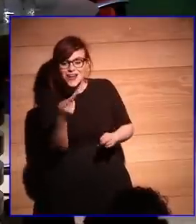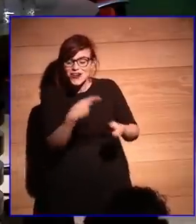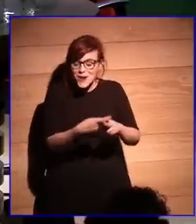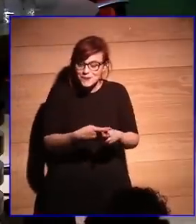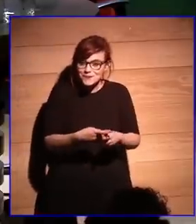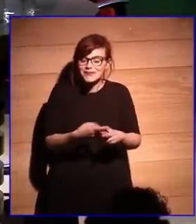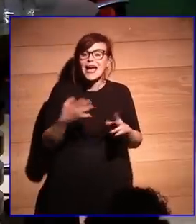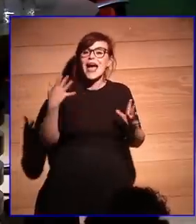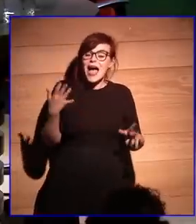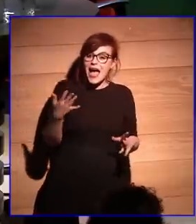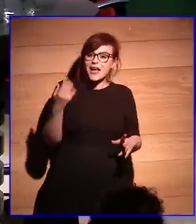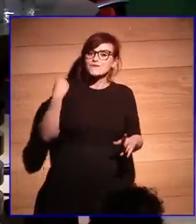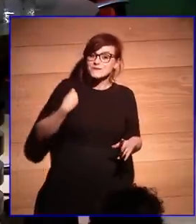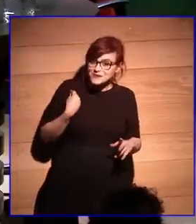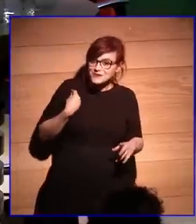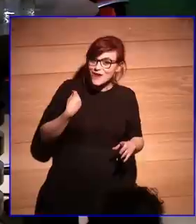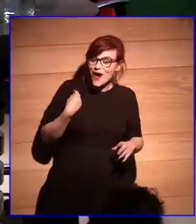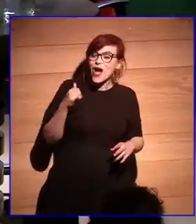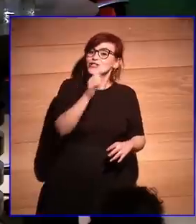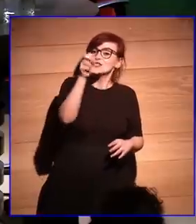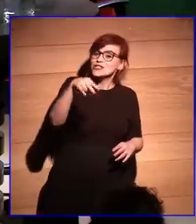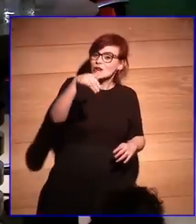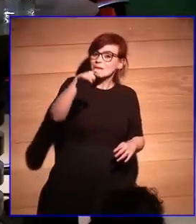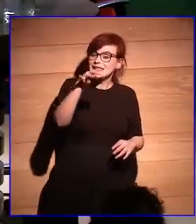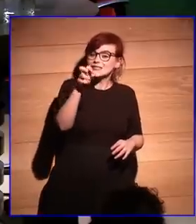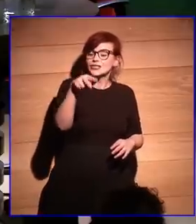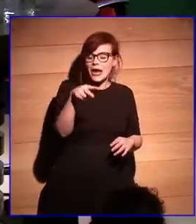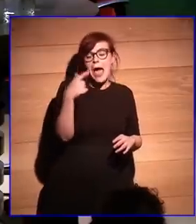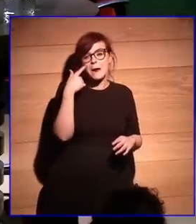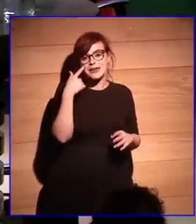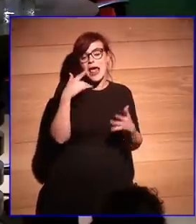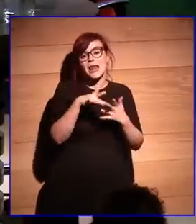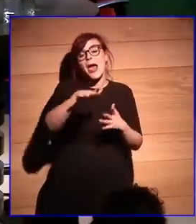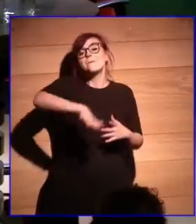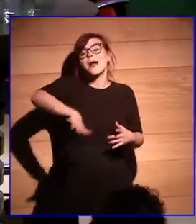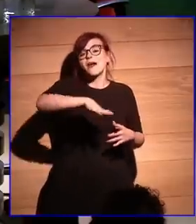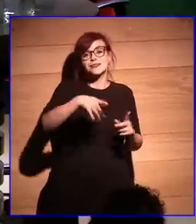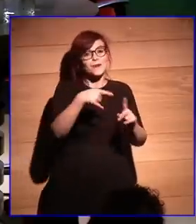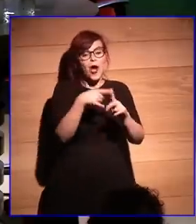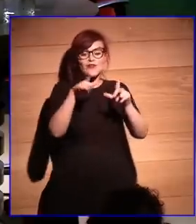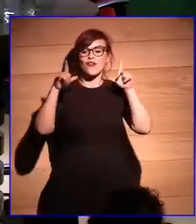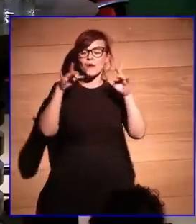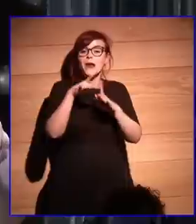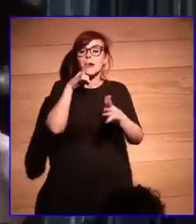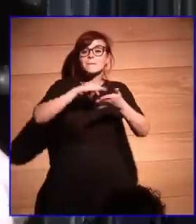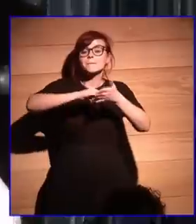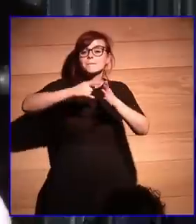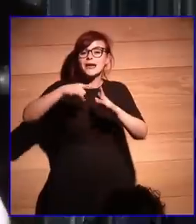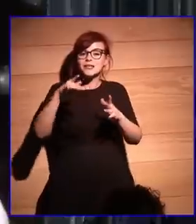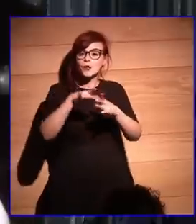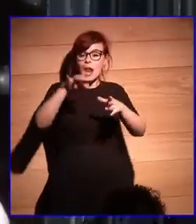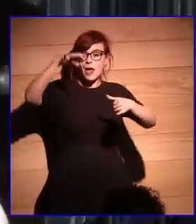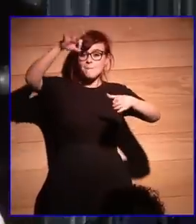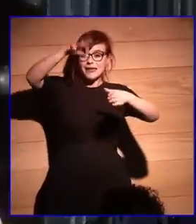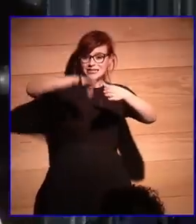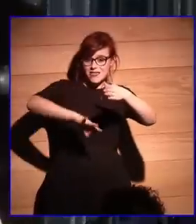¿A John Milton escribió El paraíso perdido de Milton? Sí, bueno, es que se llama solo El paraíso perdido. John Milton no es el del método ese que echas una pastilla en agua